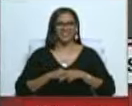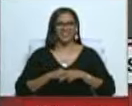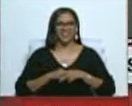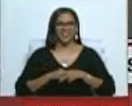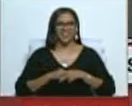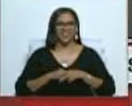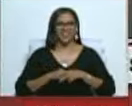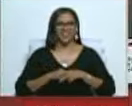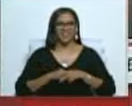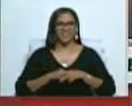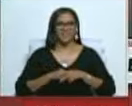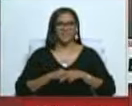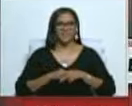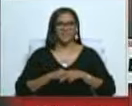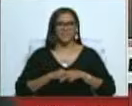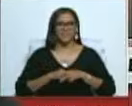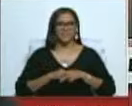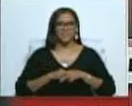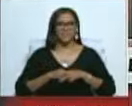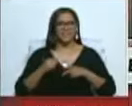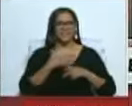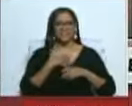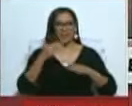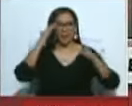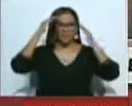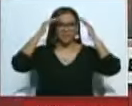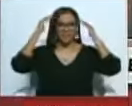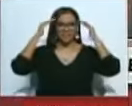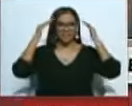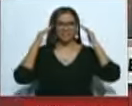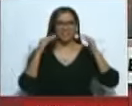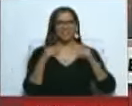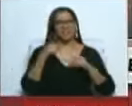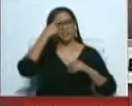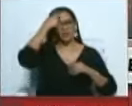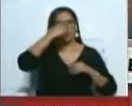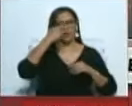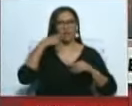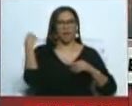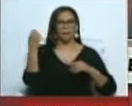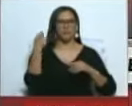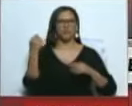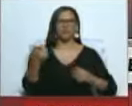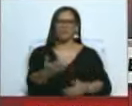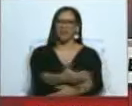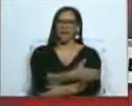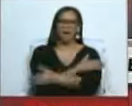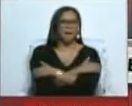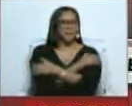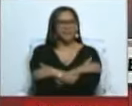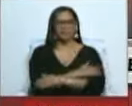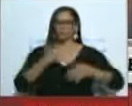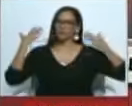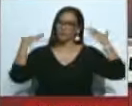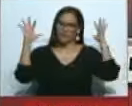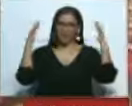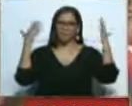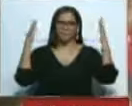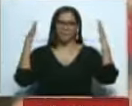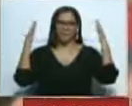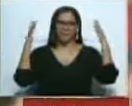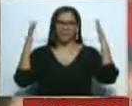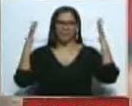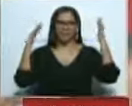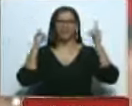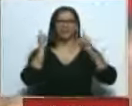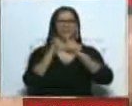Pero realmente quiero enviar desde aquí, Diosdado, al pueblo de Apure, un abrazo y un aplauso desde el cuartel